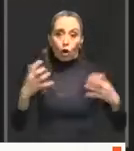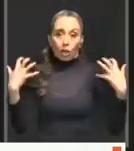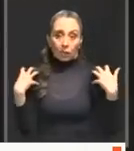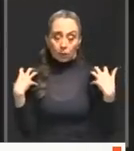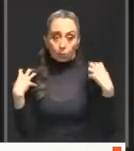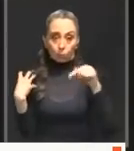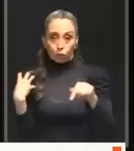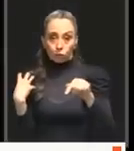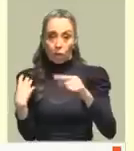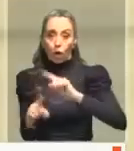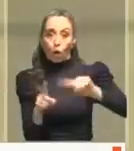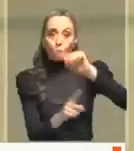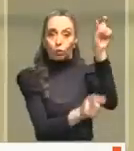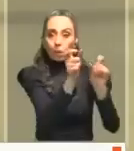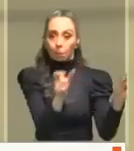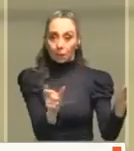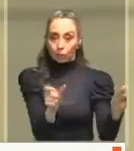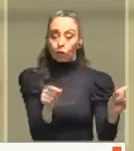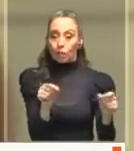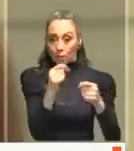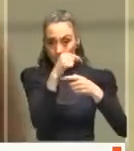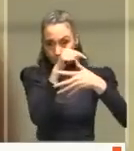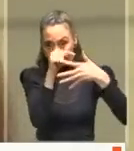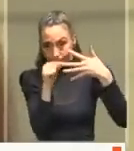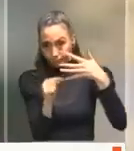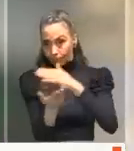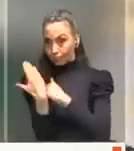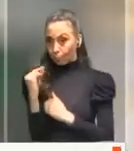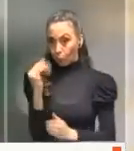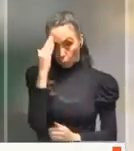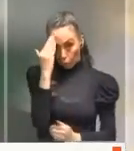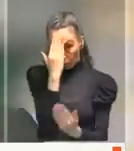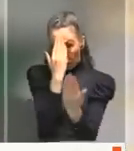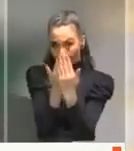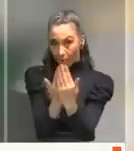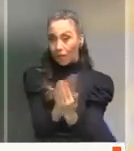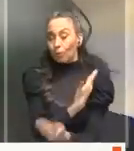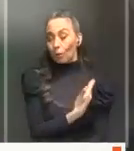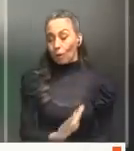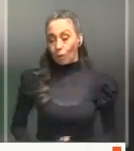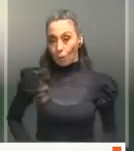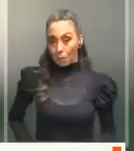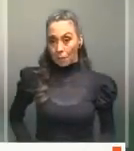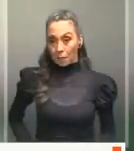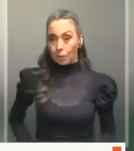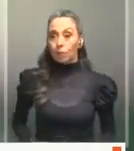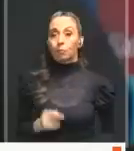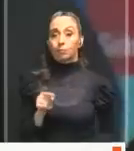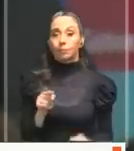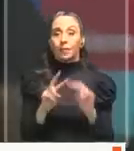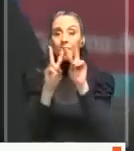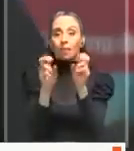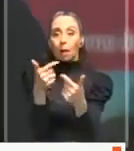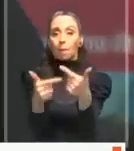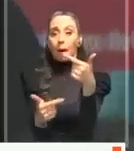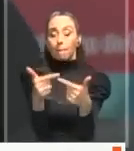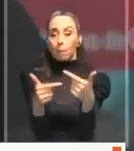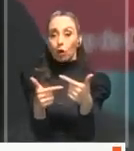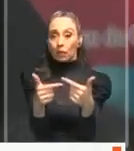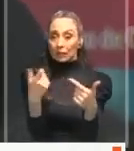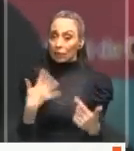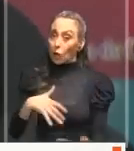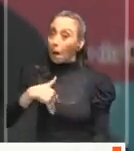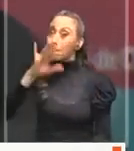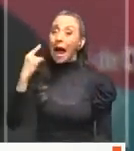asumir terceros. Es el panorama que por estos días ha tenido que enfrentar el gobierno. Un escenario en términos políticos más que